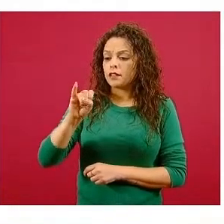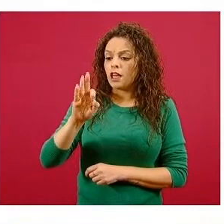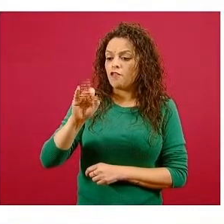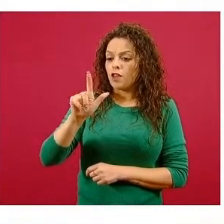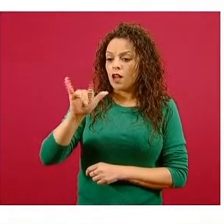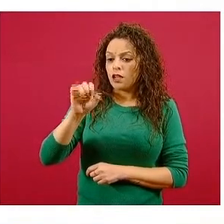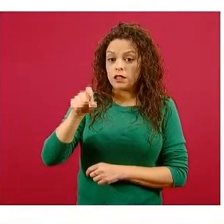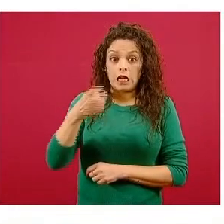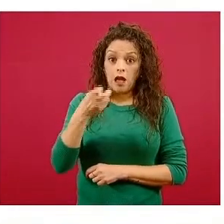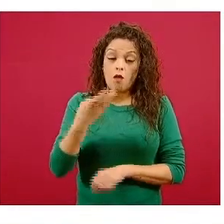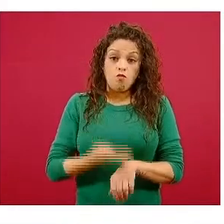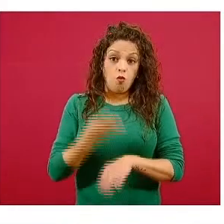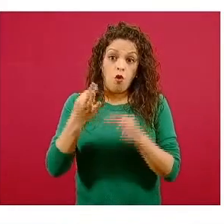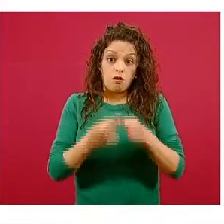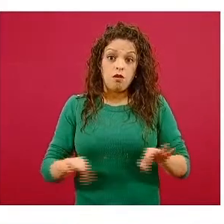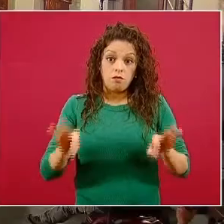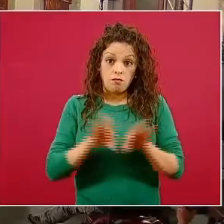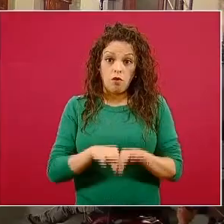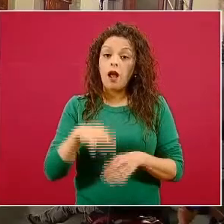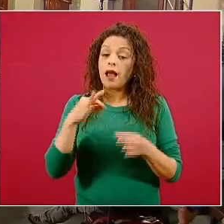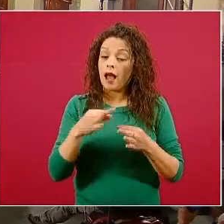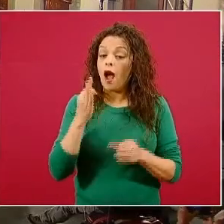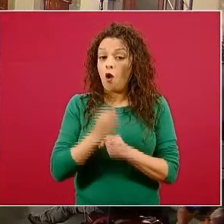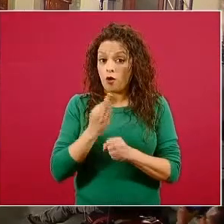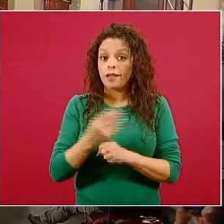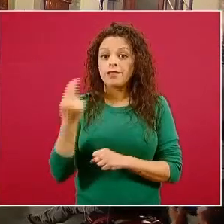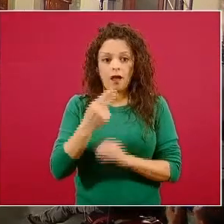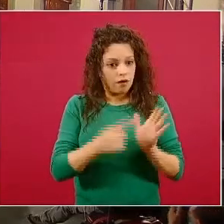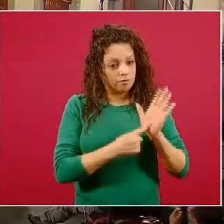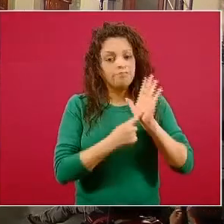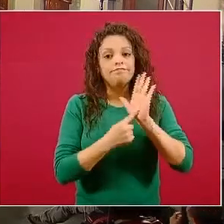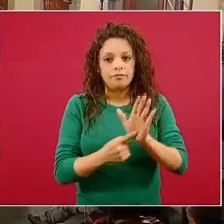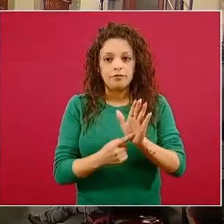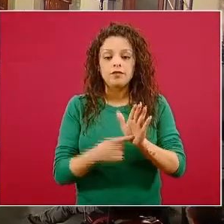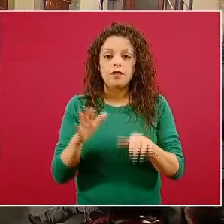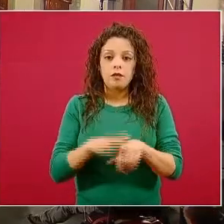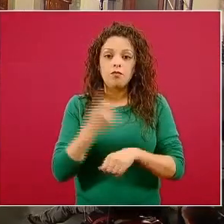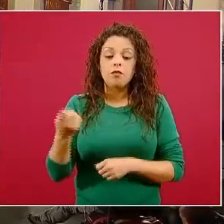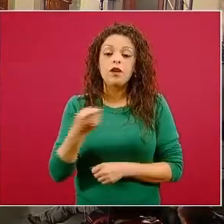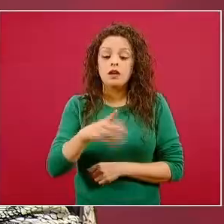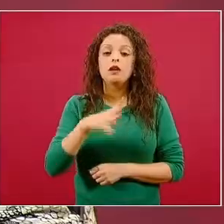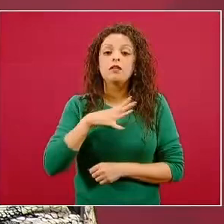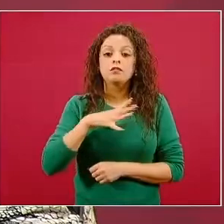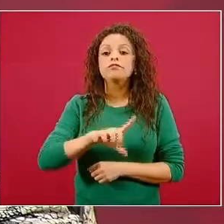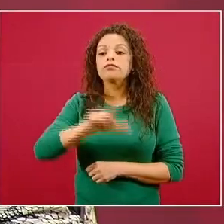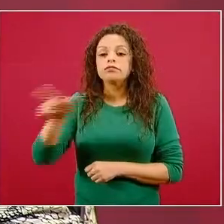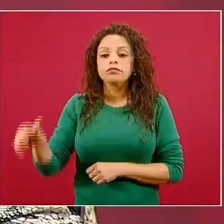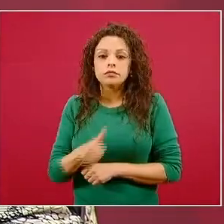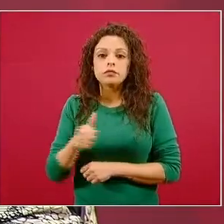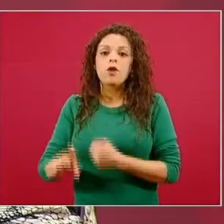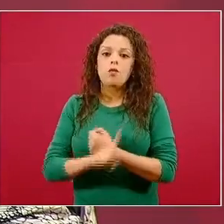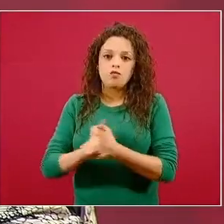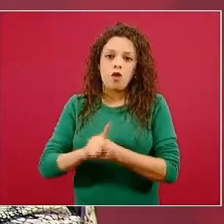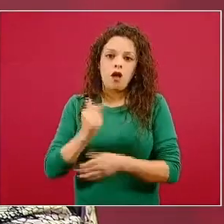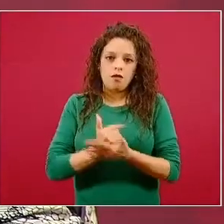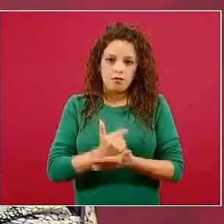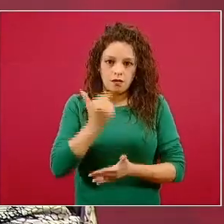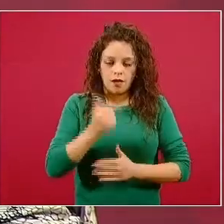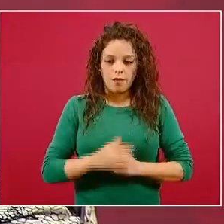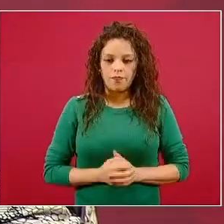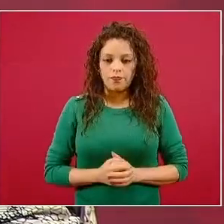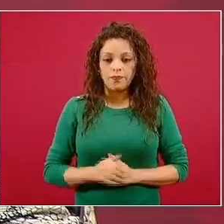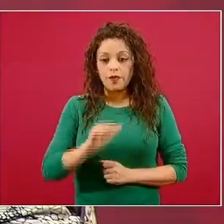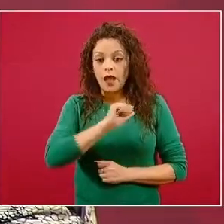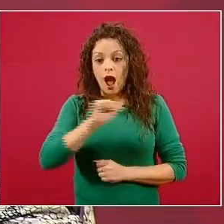importante también reconocer a tiempo por los efectos secundarios que produce. En mujeres embarazadas también